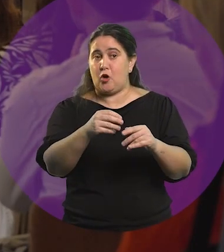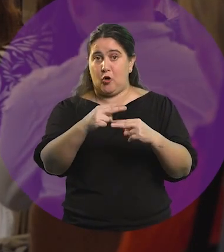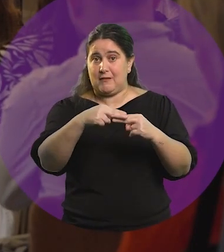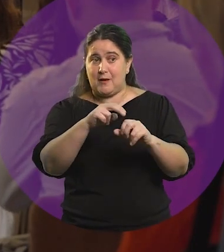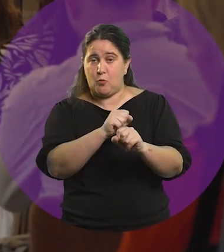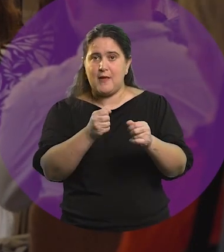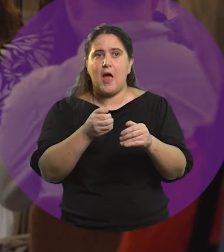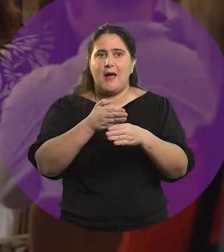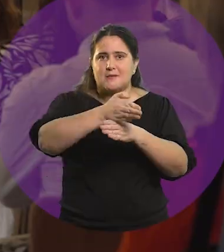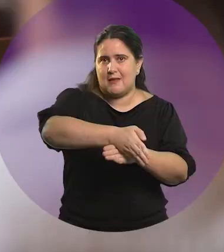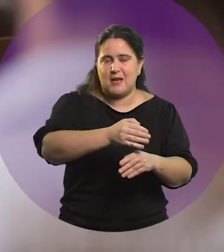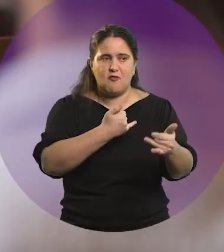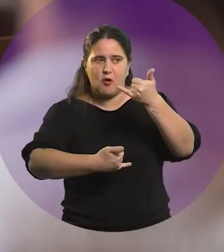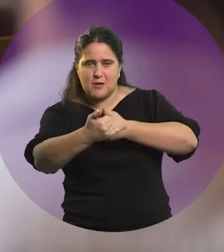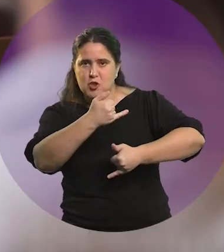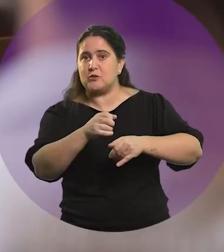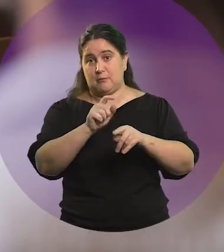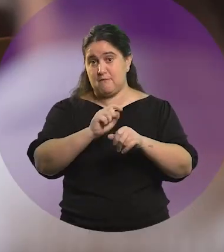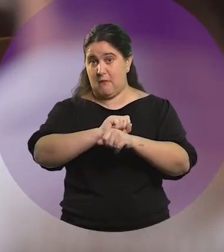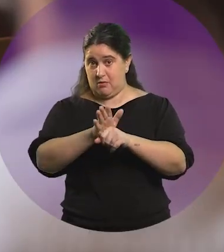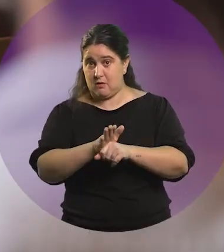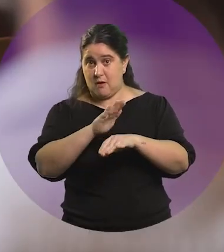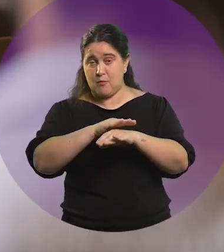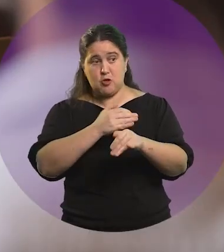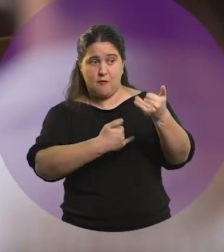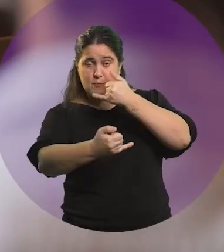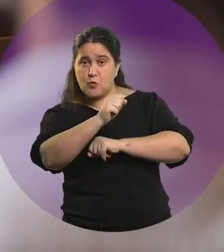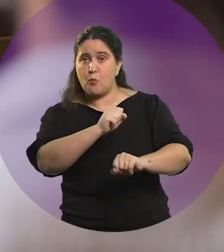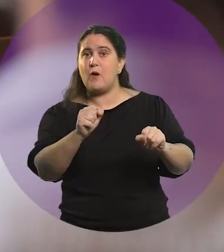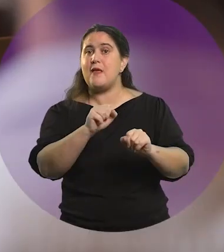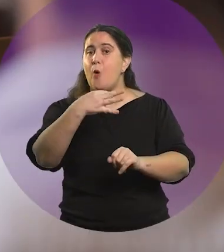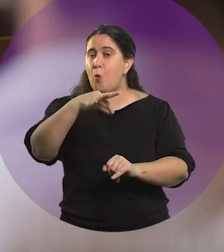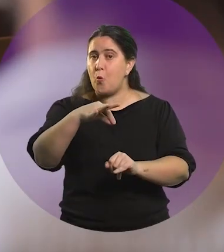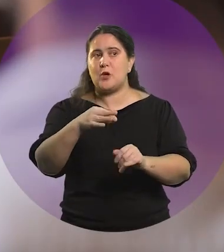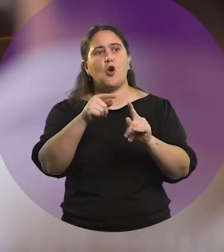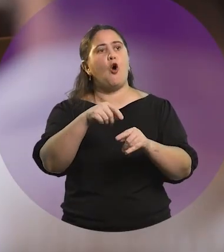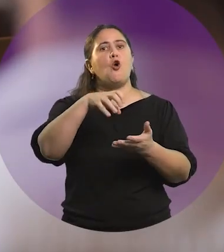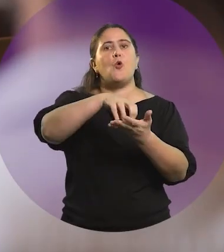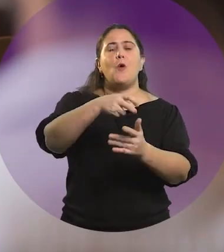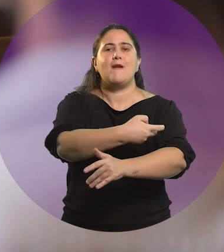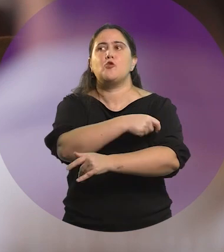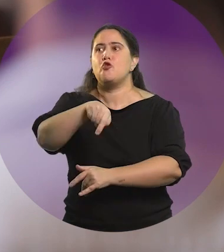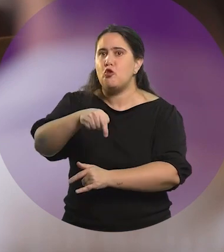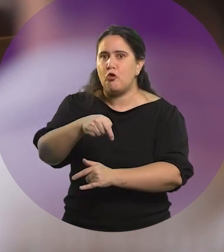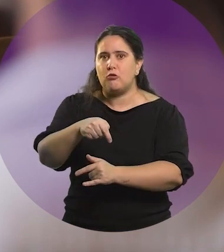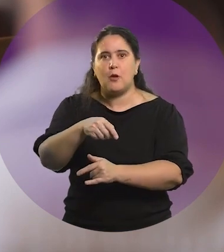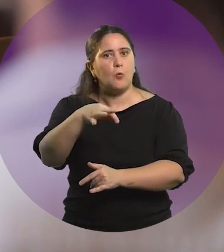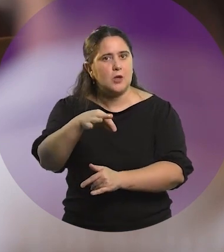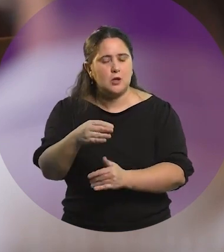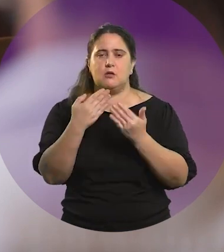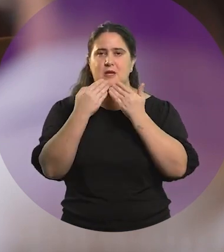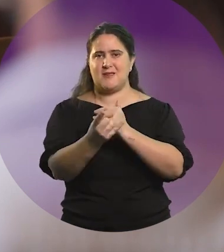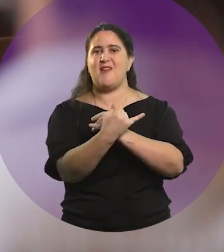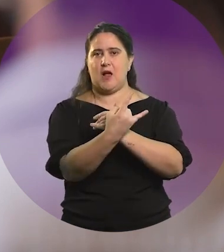acceder y que nos permitió durante la pandemia acceder a información, saber cómo nos teníamos que comportar, dónde estaban los centros de vacunación, fue la propia Ceibalita.